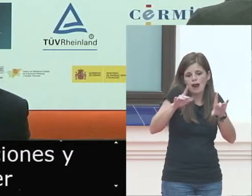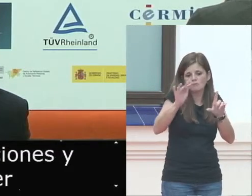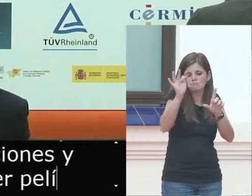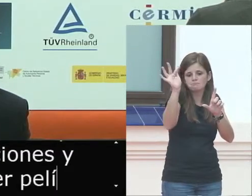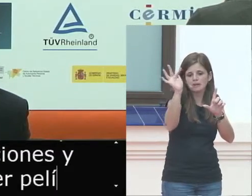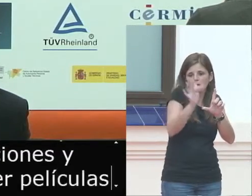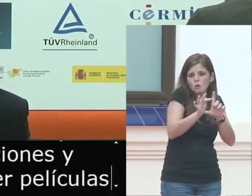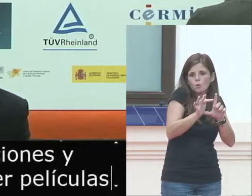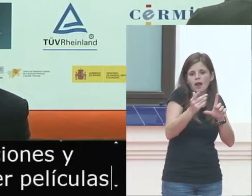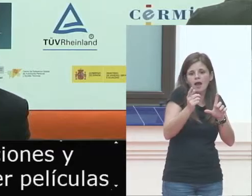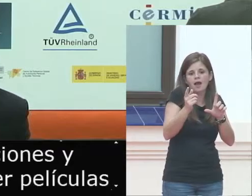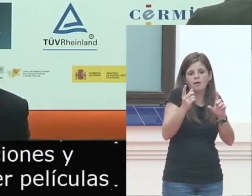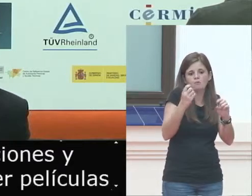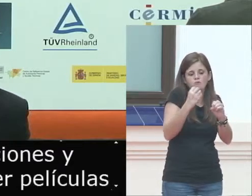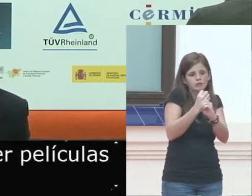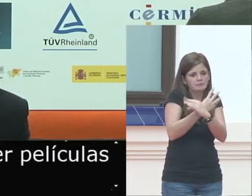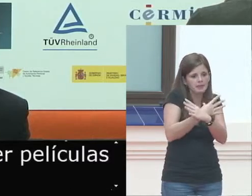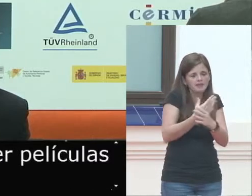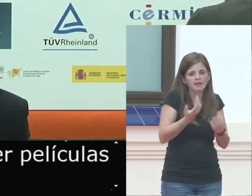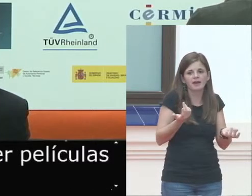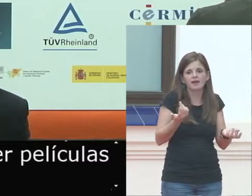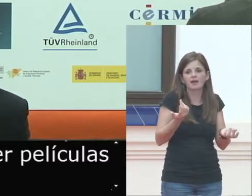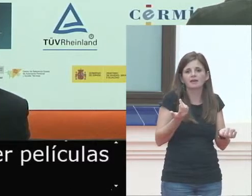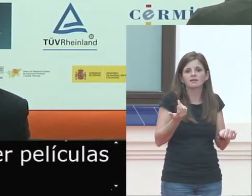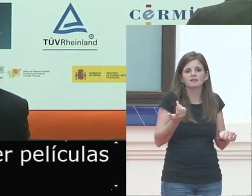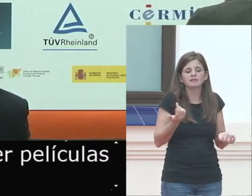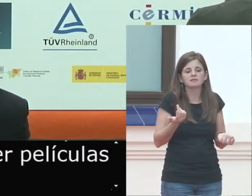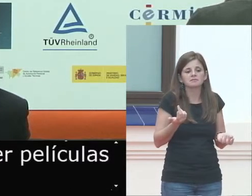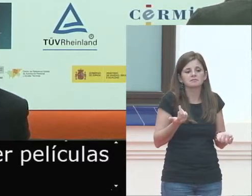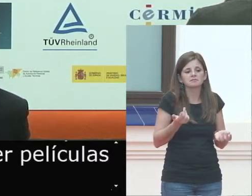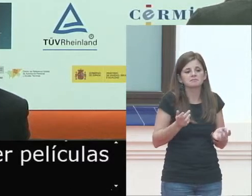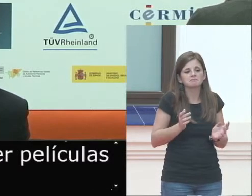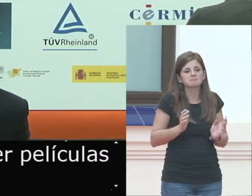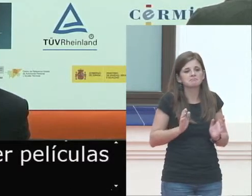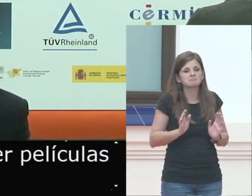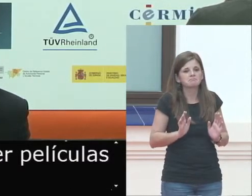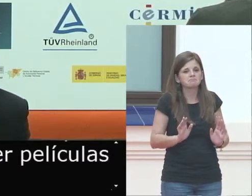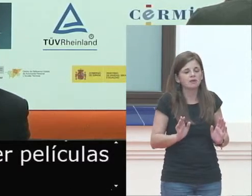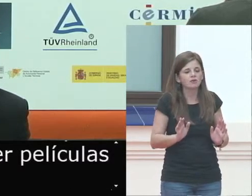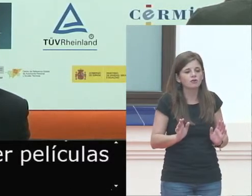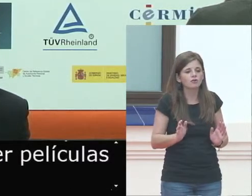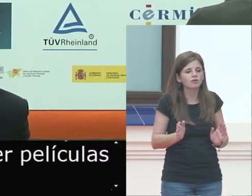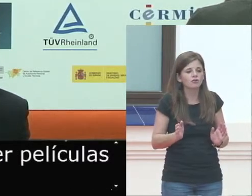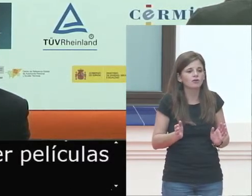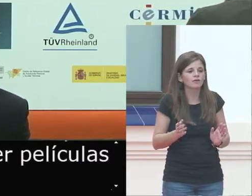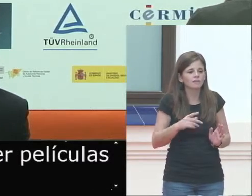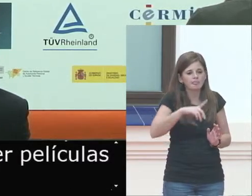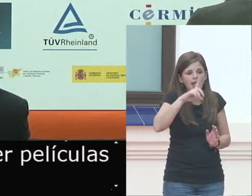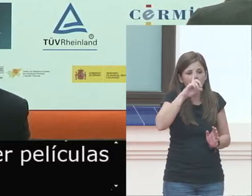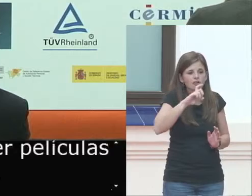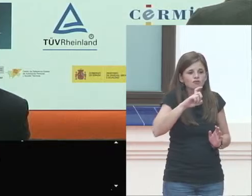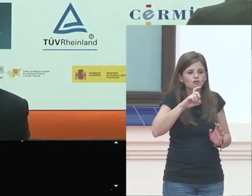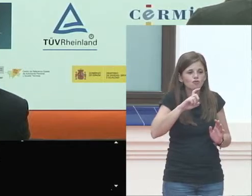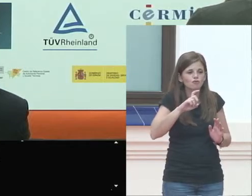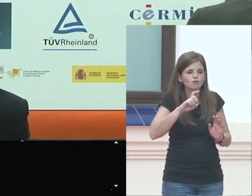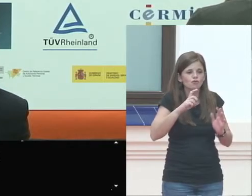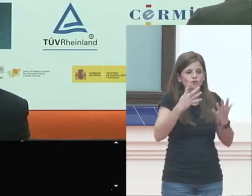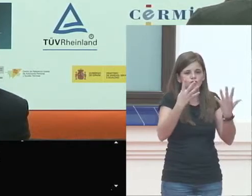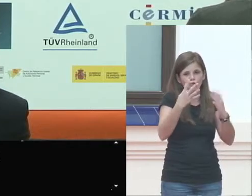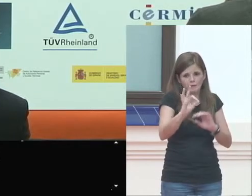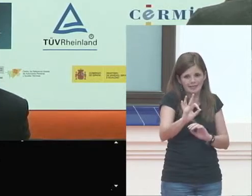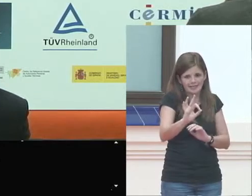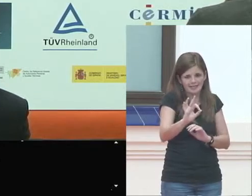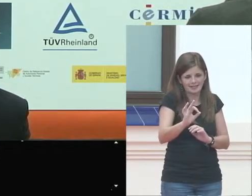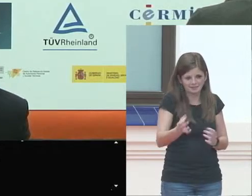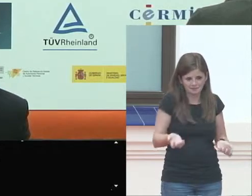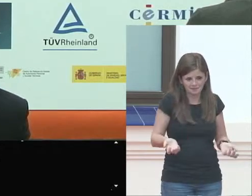películas, multimedia, pero hablamos de los 90 y no había mucho, realmente